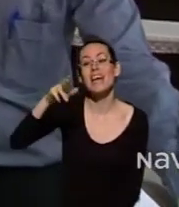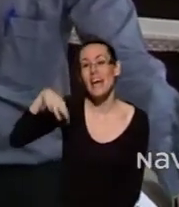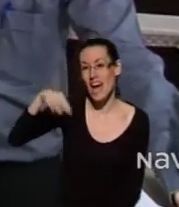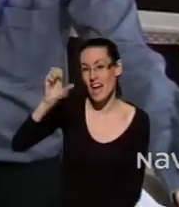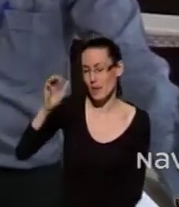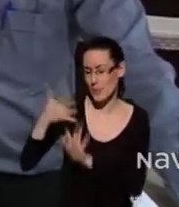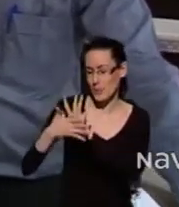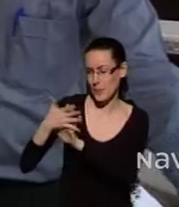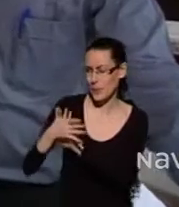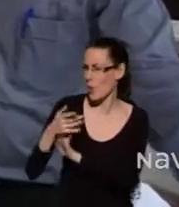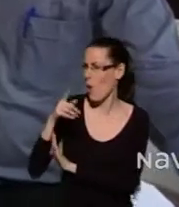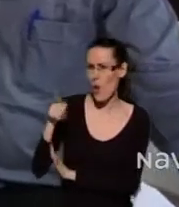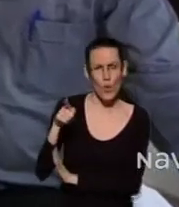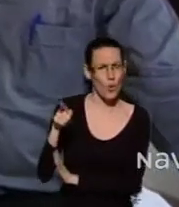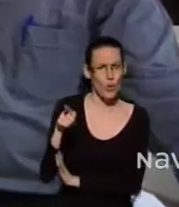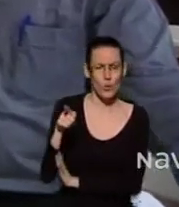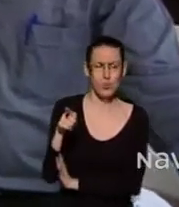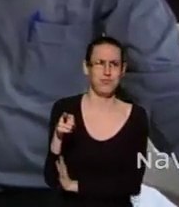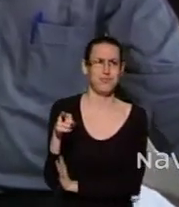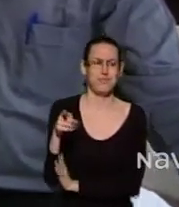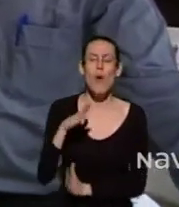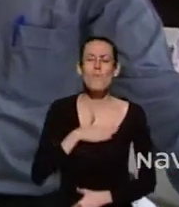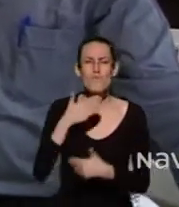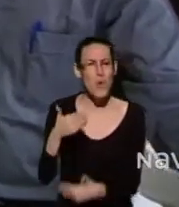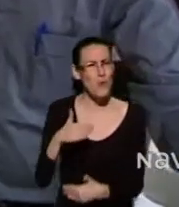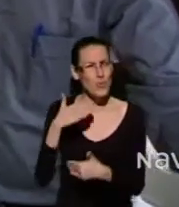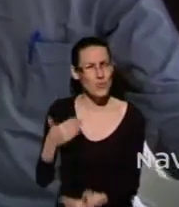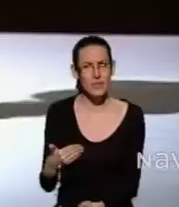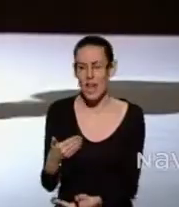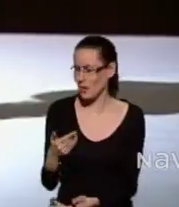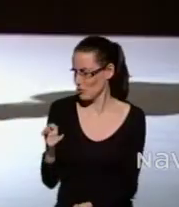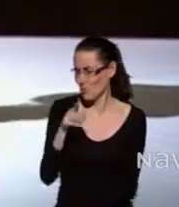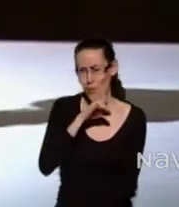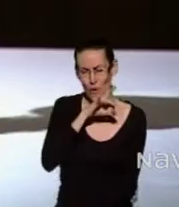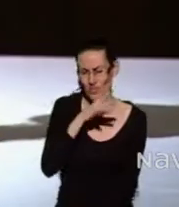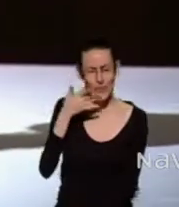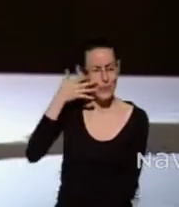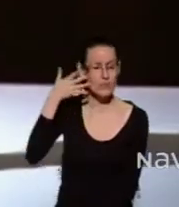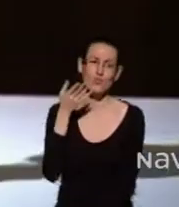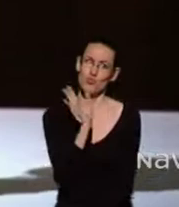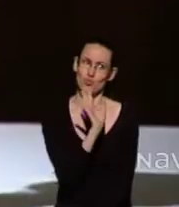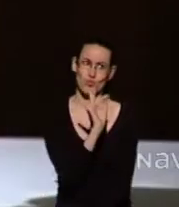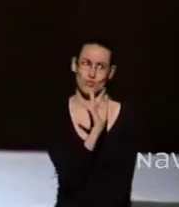que han trabajado para dejar la iglesia así de bonita, ¿no? Sin duda, sin duda. Son lo mejor de la parroquia. Hablando de joyas, esto es una